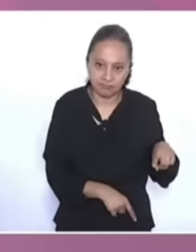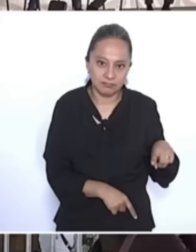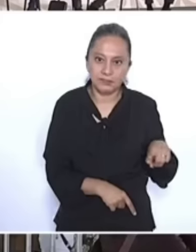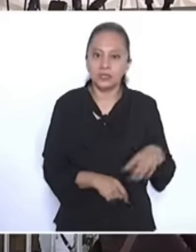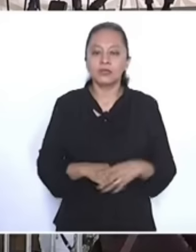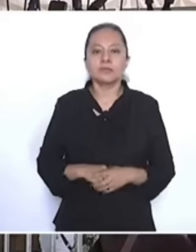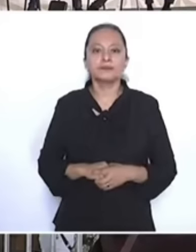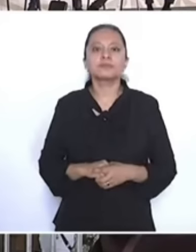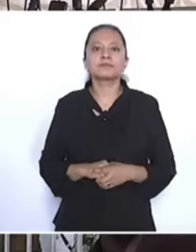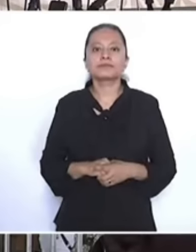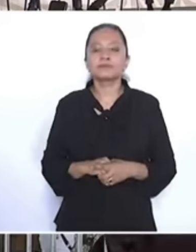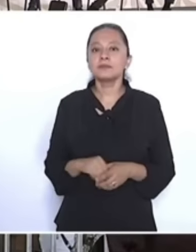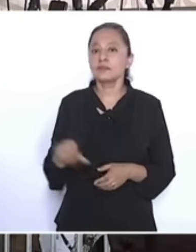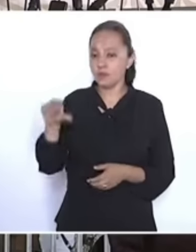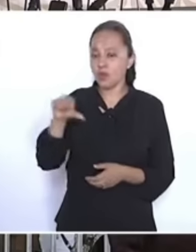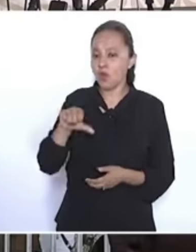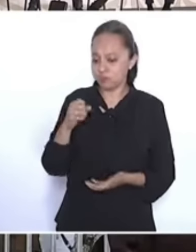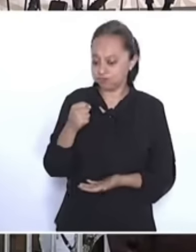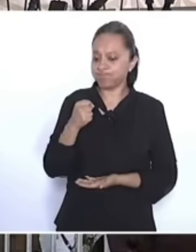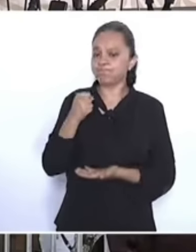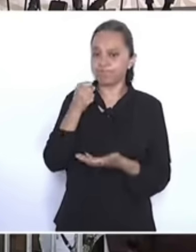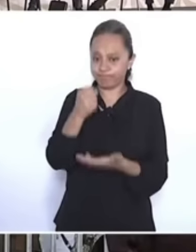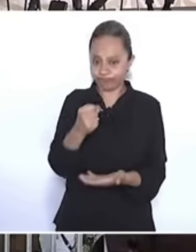hay recursos para el pueblo